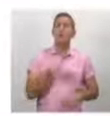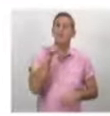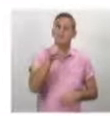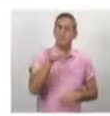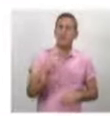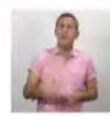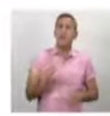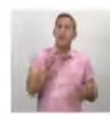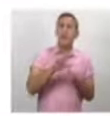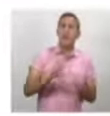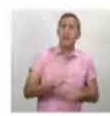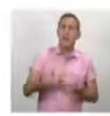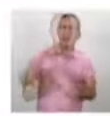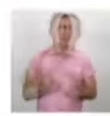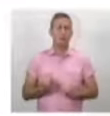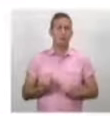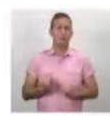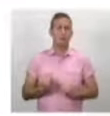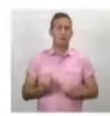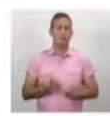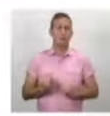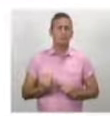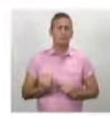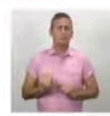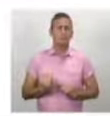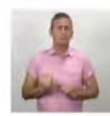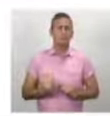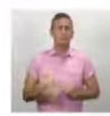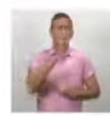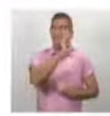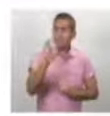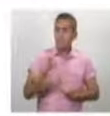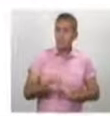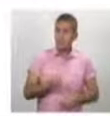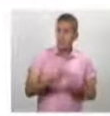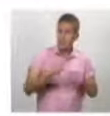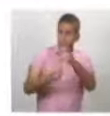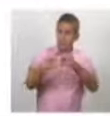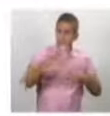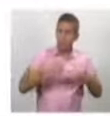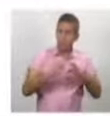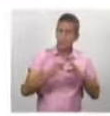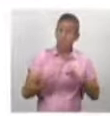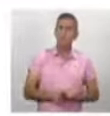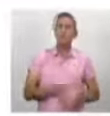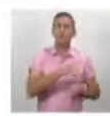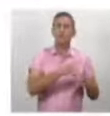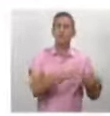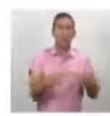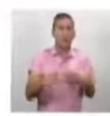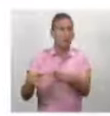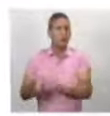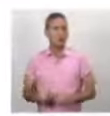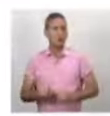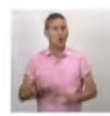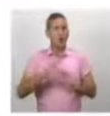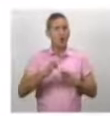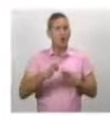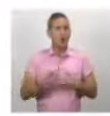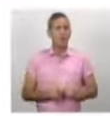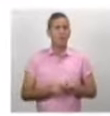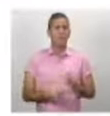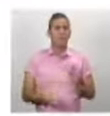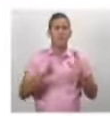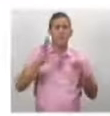a partir de la teoría celular, la célula es la unidad de estructura y función de los organismos, formada por el material